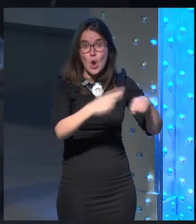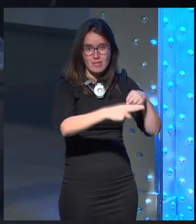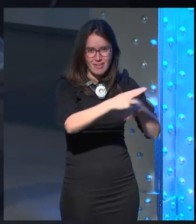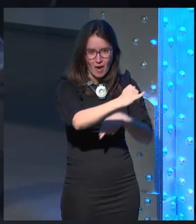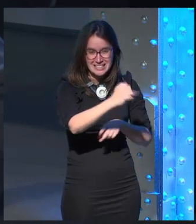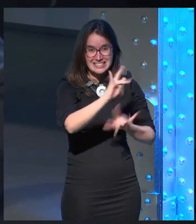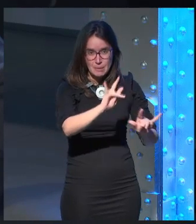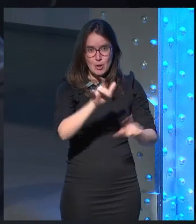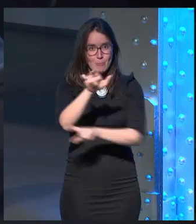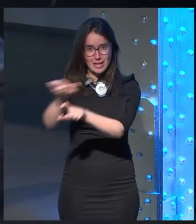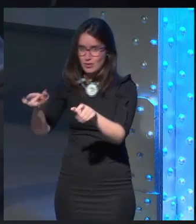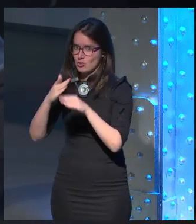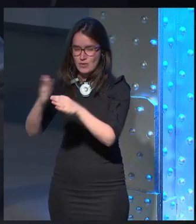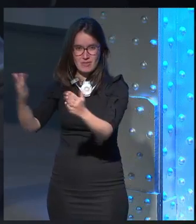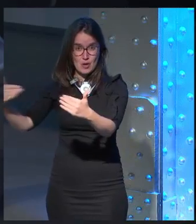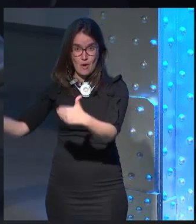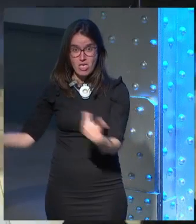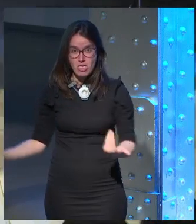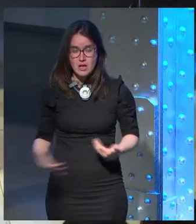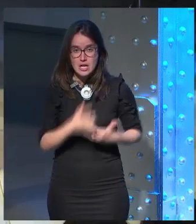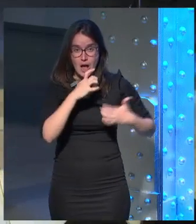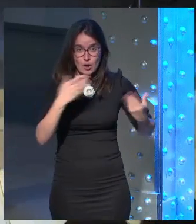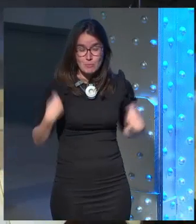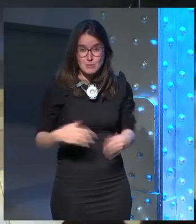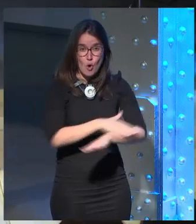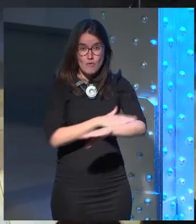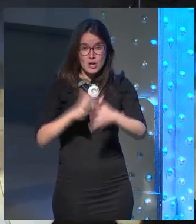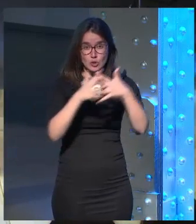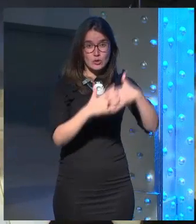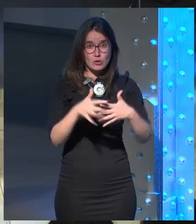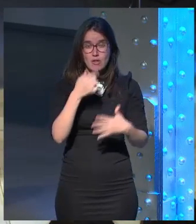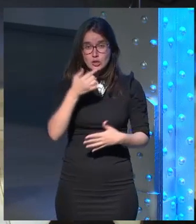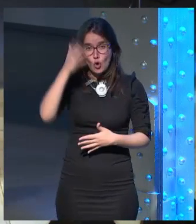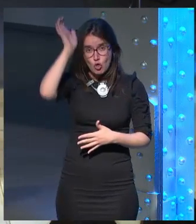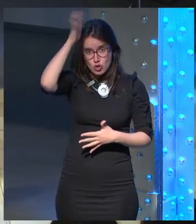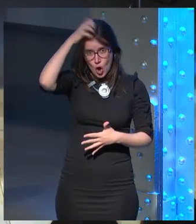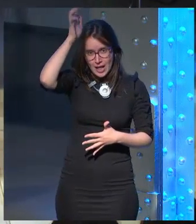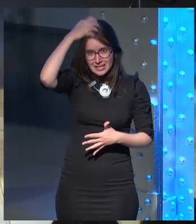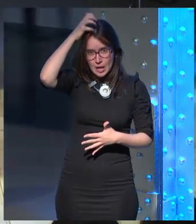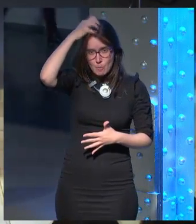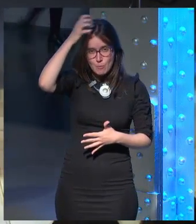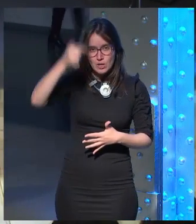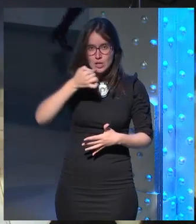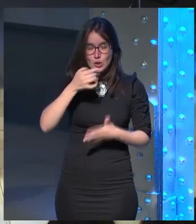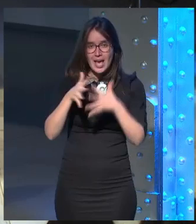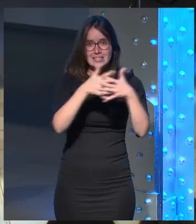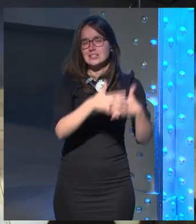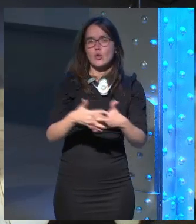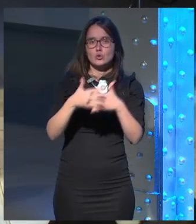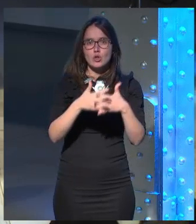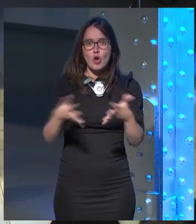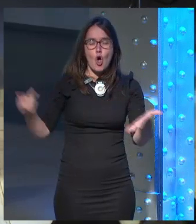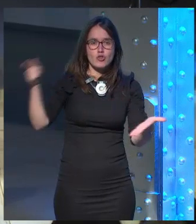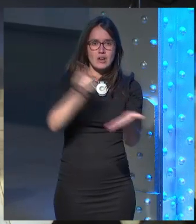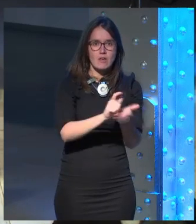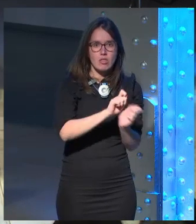demasiadas personas. Mismo el gobierno de Estados Unidos ha anunciado, Donald Trump, que Estados Unidos va a volver a la